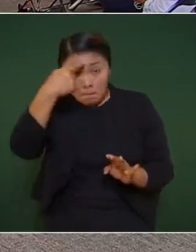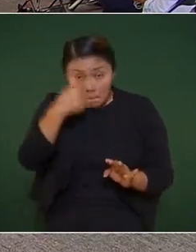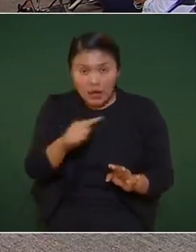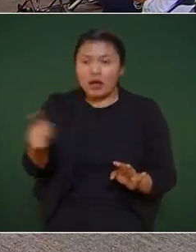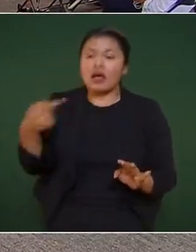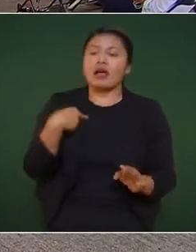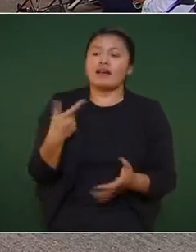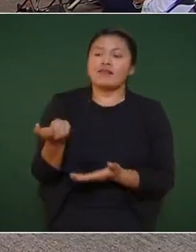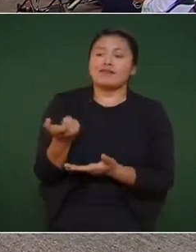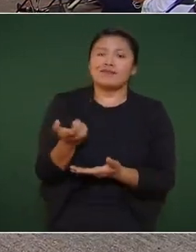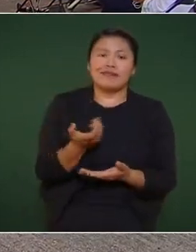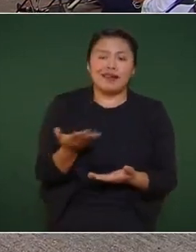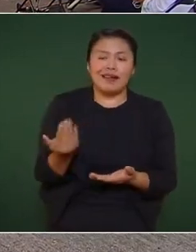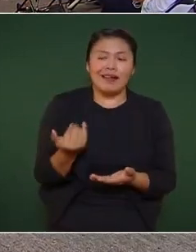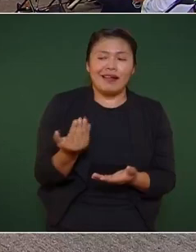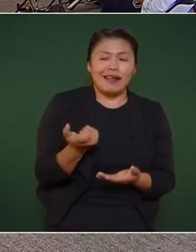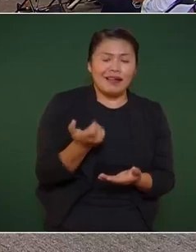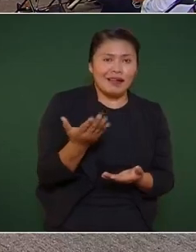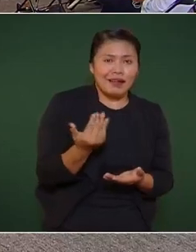director, coordinador general,